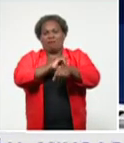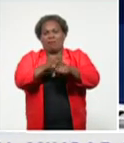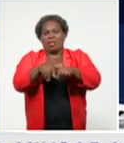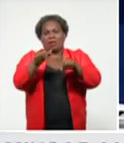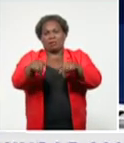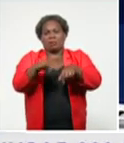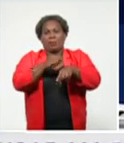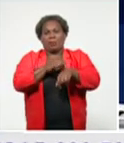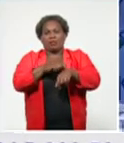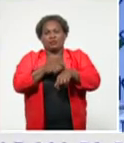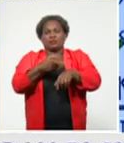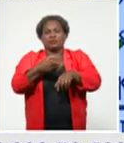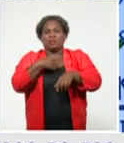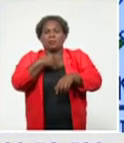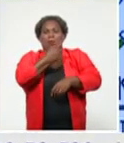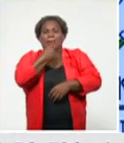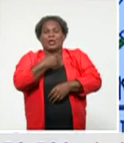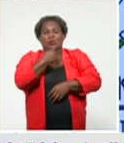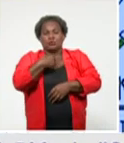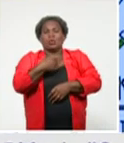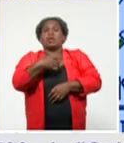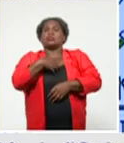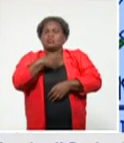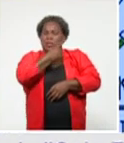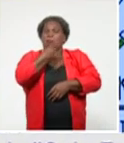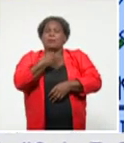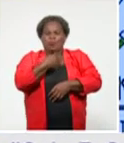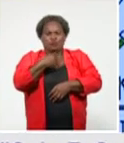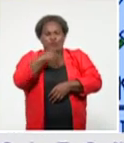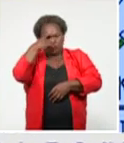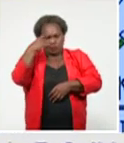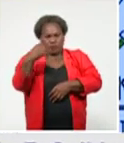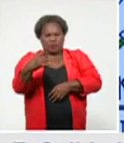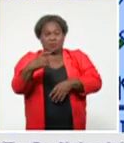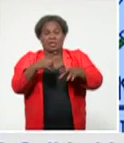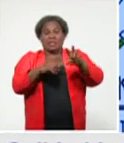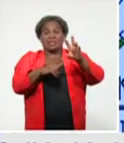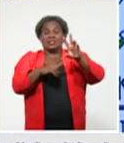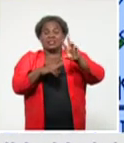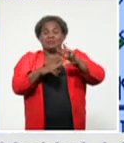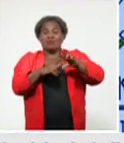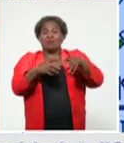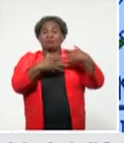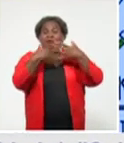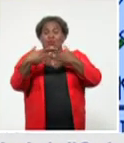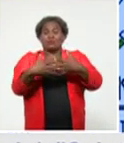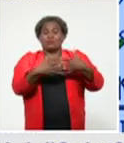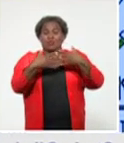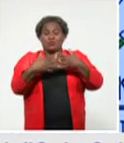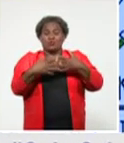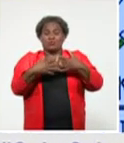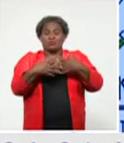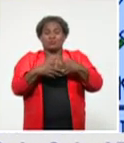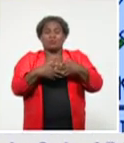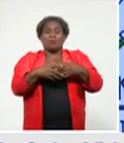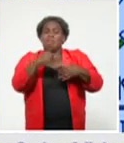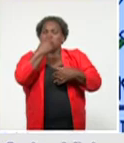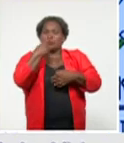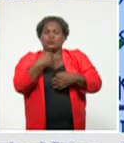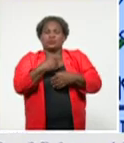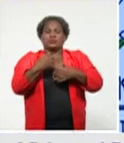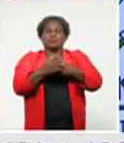Héctor. ¿Tenemos algo ahí? Tenemos preguntas, doctor. La televisora estadounidense NBC pregunta lo